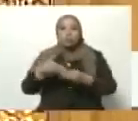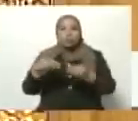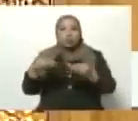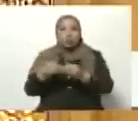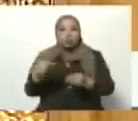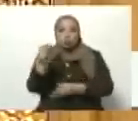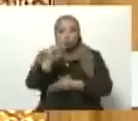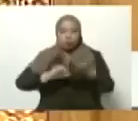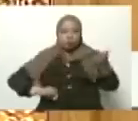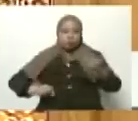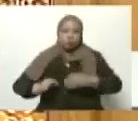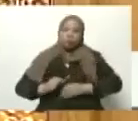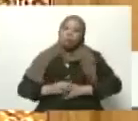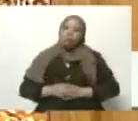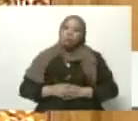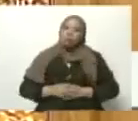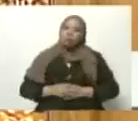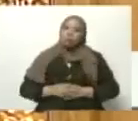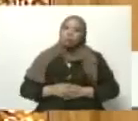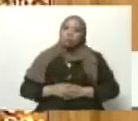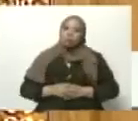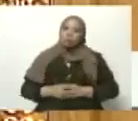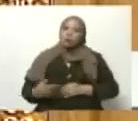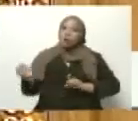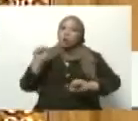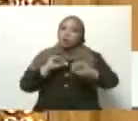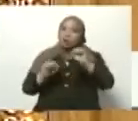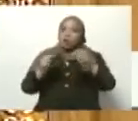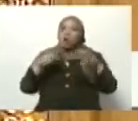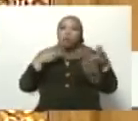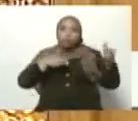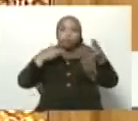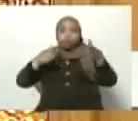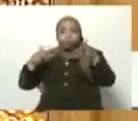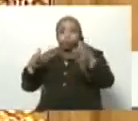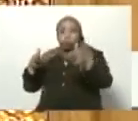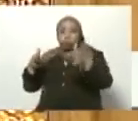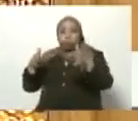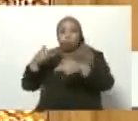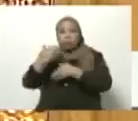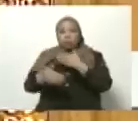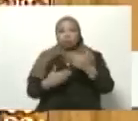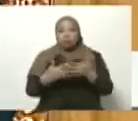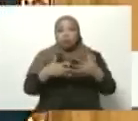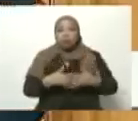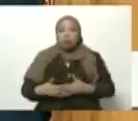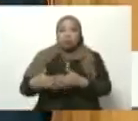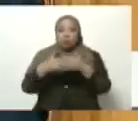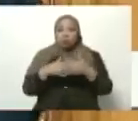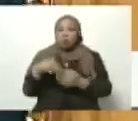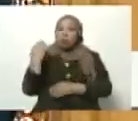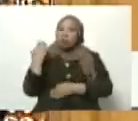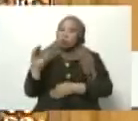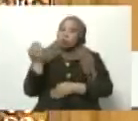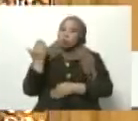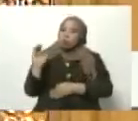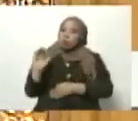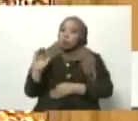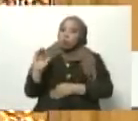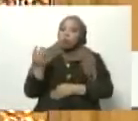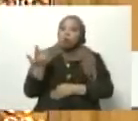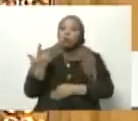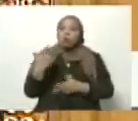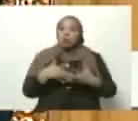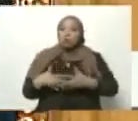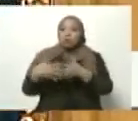dieron el contrato a Eric Prince. Otra vez, ataque con mercenarios de Estados Unidos desde Colombia, ataque con